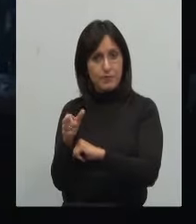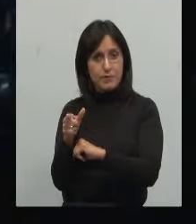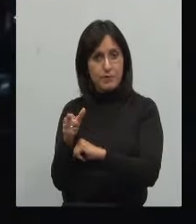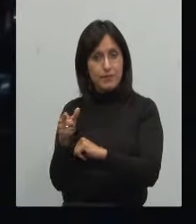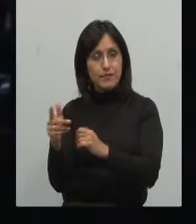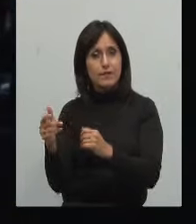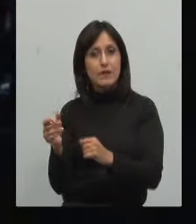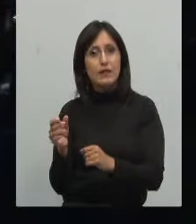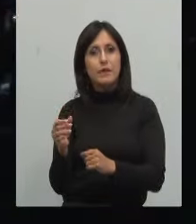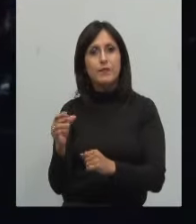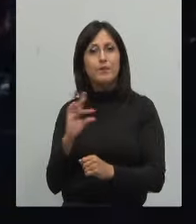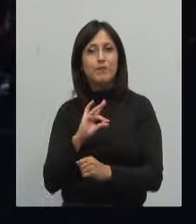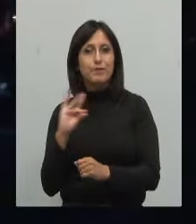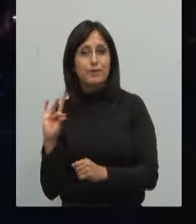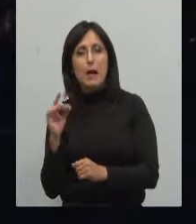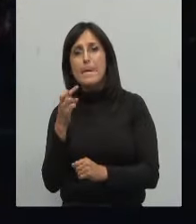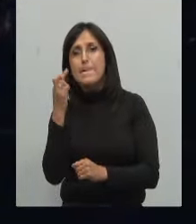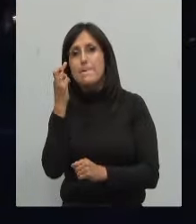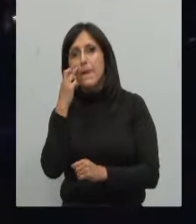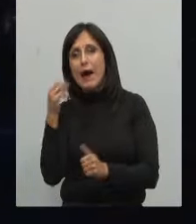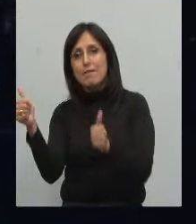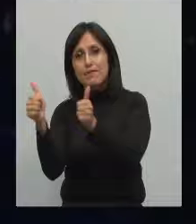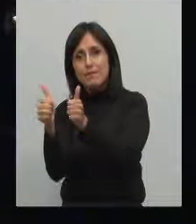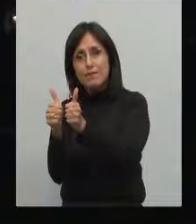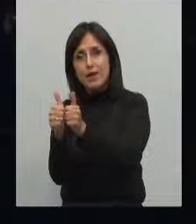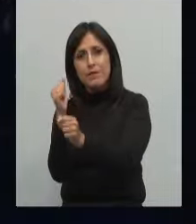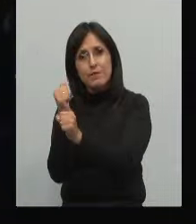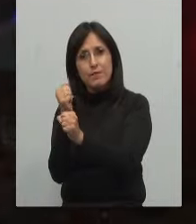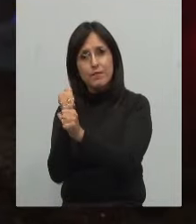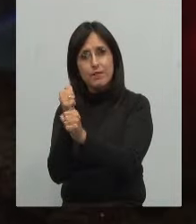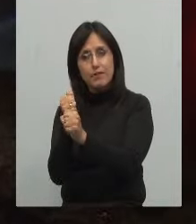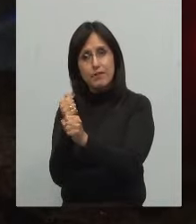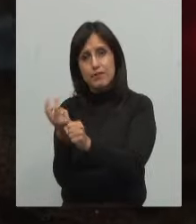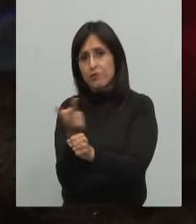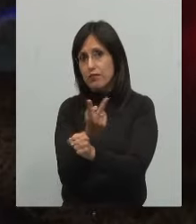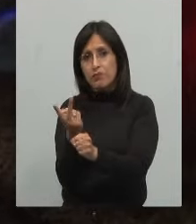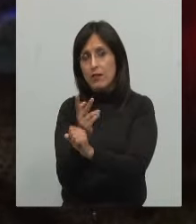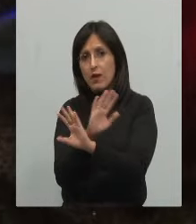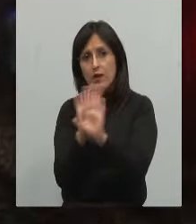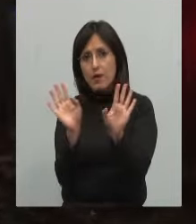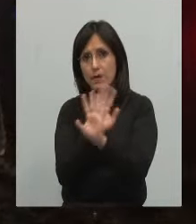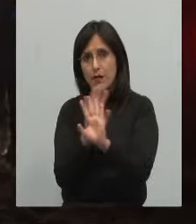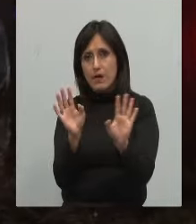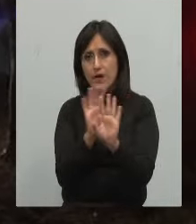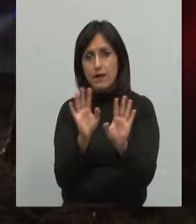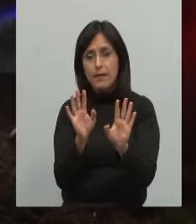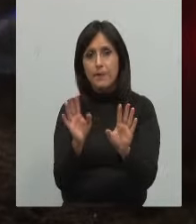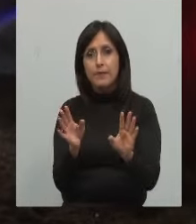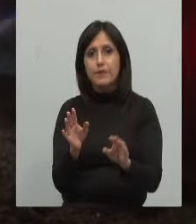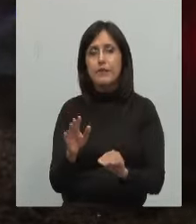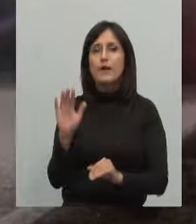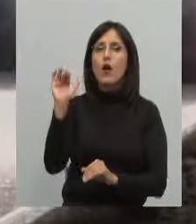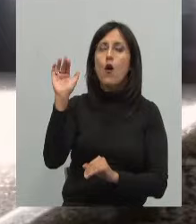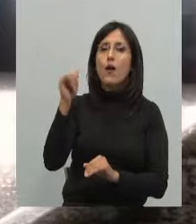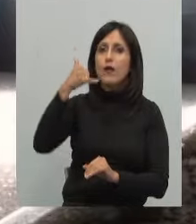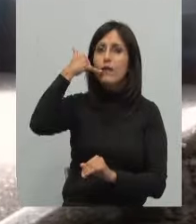su papá prácticamente de forma independiente, Y pero no, enemigo no tenía. Teresa, ¿cómo le va? La saluda